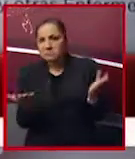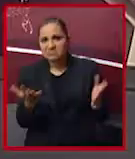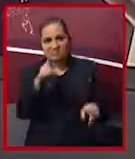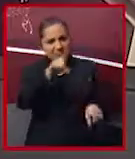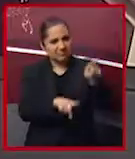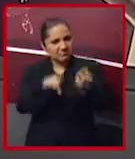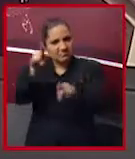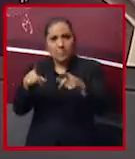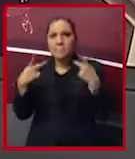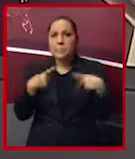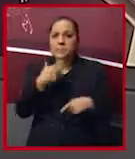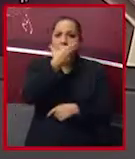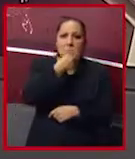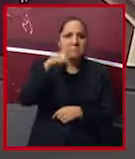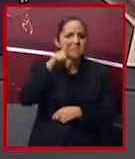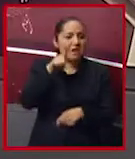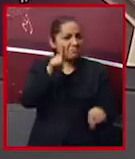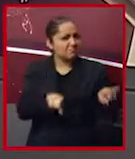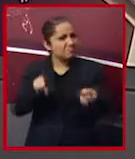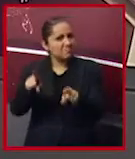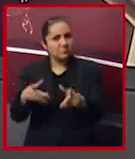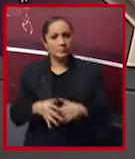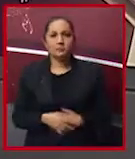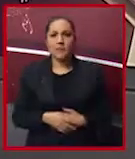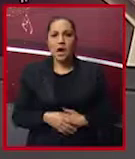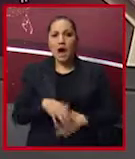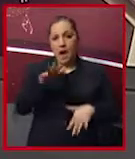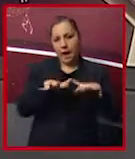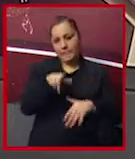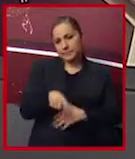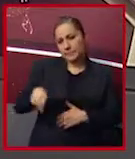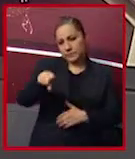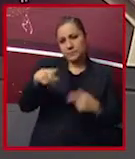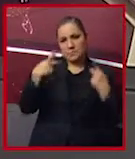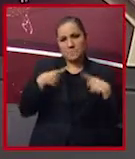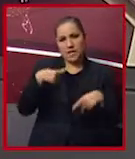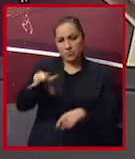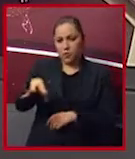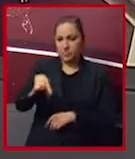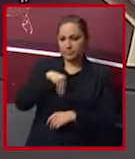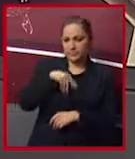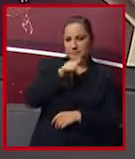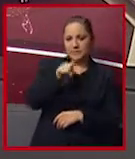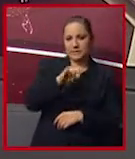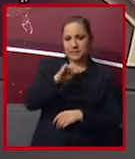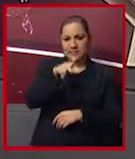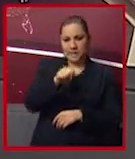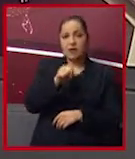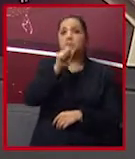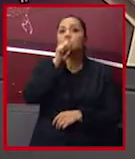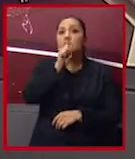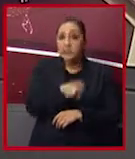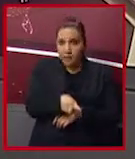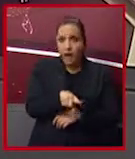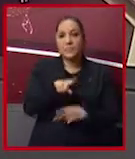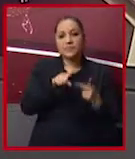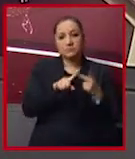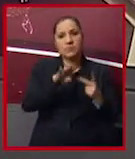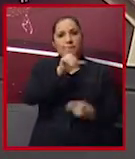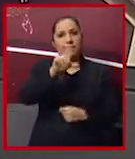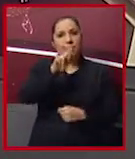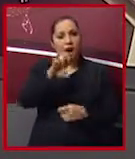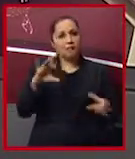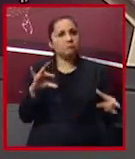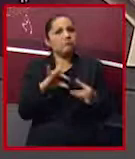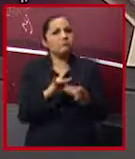sexos. En ocasiones, quienes fueron contagiados por el Zika llegan a contraer también el síndrome de Guillain-Barré. De hecho,